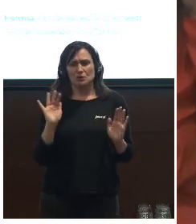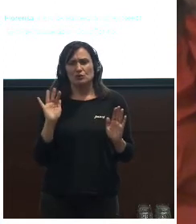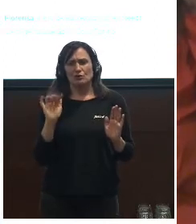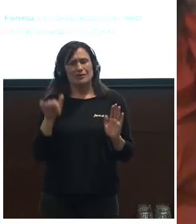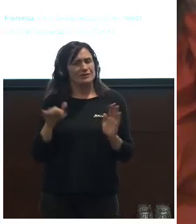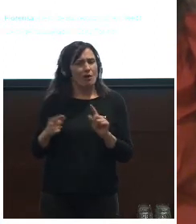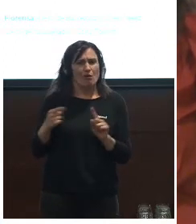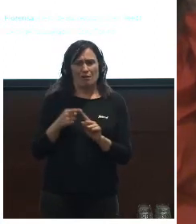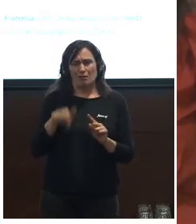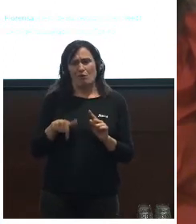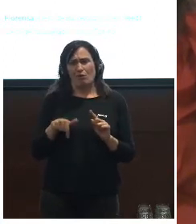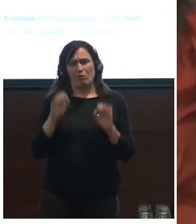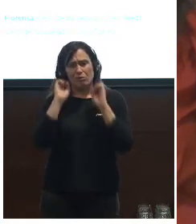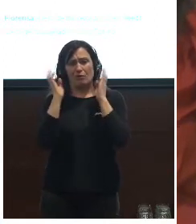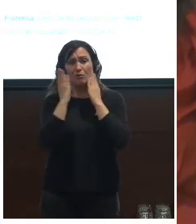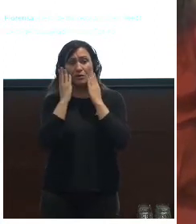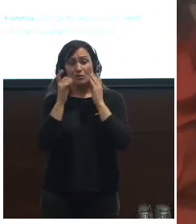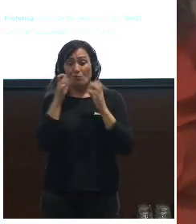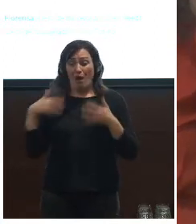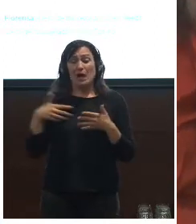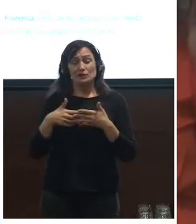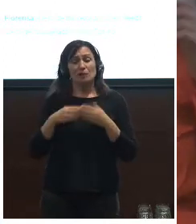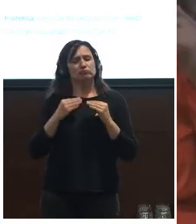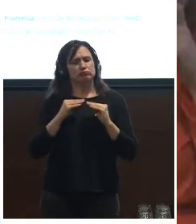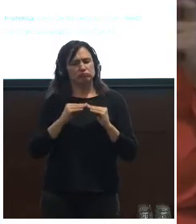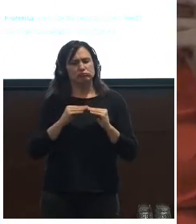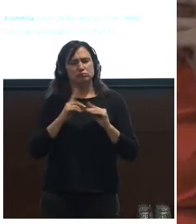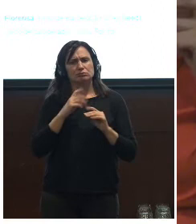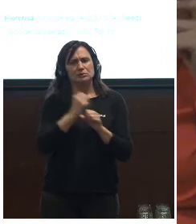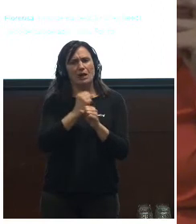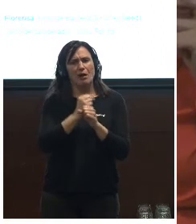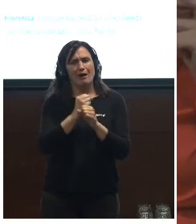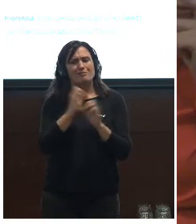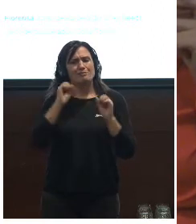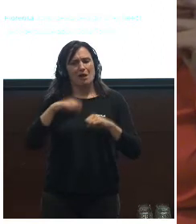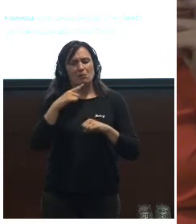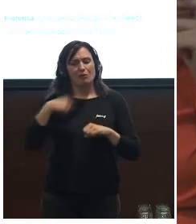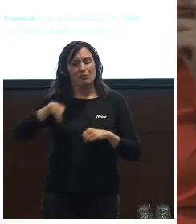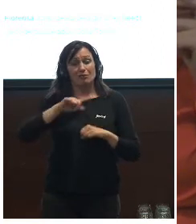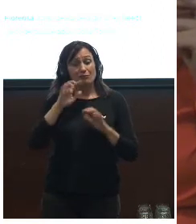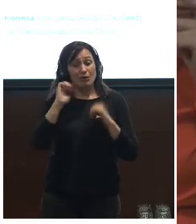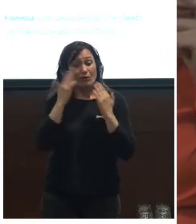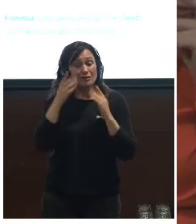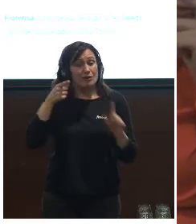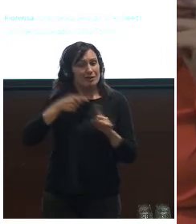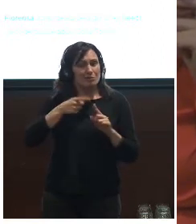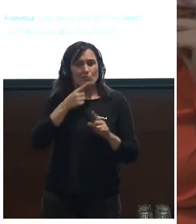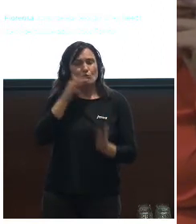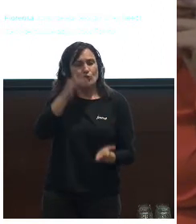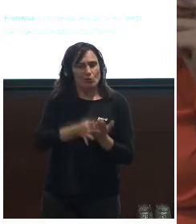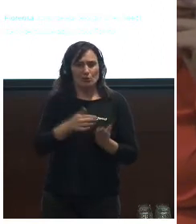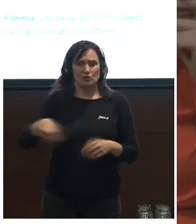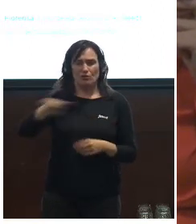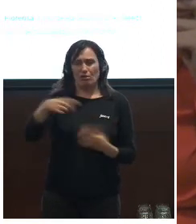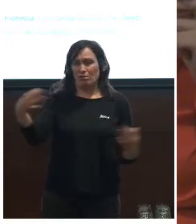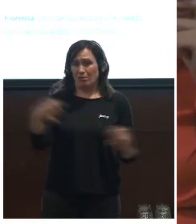nos comprometamos a hacer algo más de lo que hemos hecho hasta el momento. Yo, en representación de las agencias de viajes, modestamente he dicho que tenemos 800 puntos de